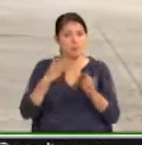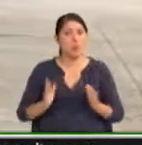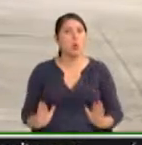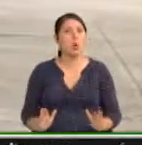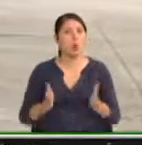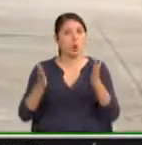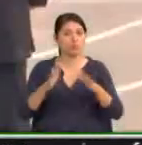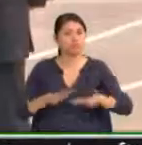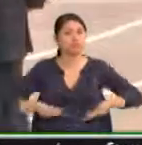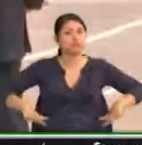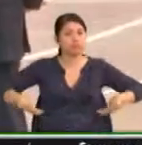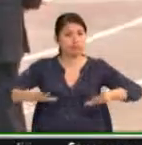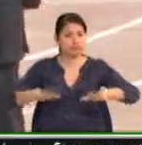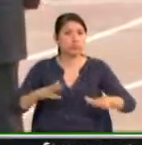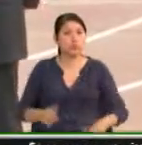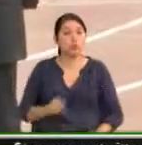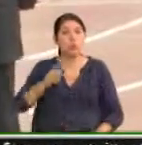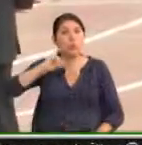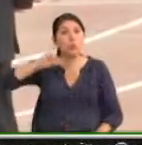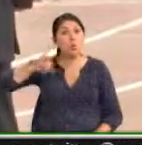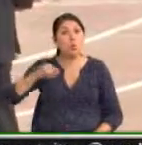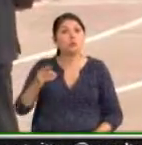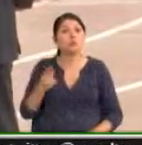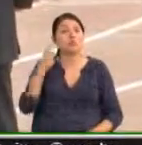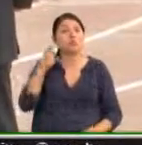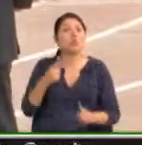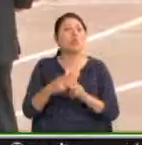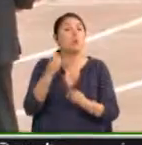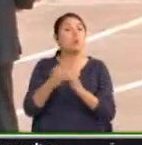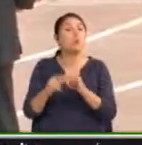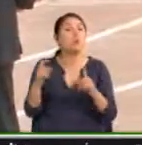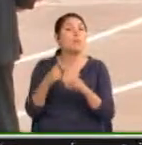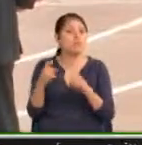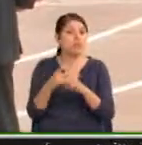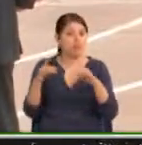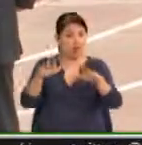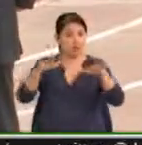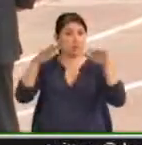mejoramiento del escenario. El jueves se tomará la última palabra bajo asamblea de Dimayor.